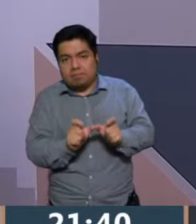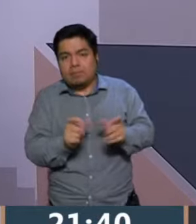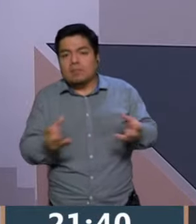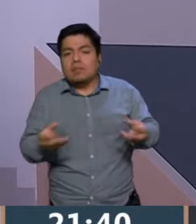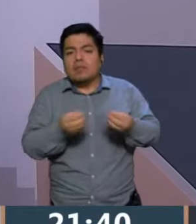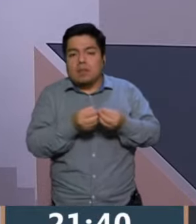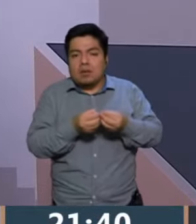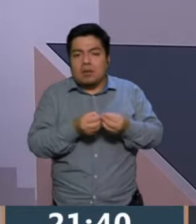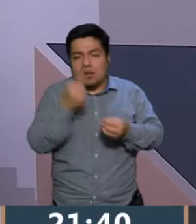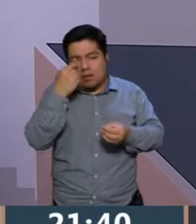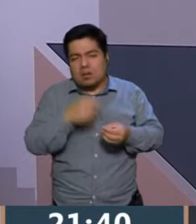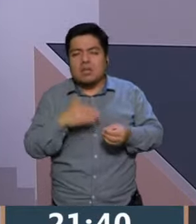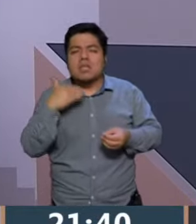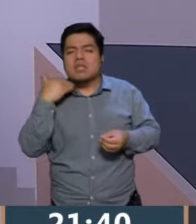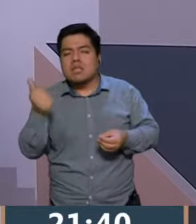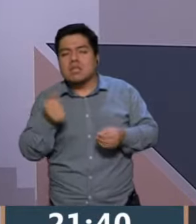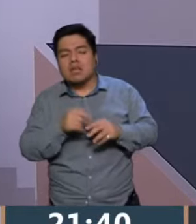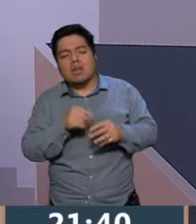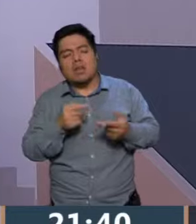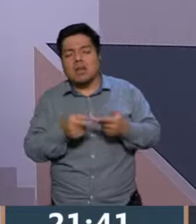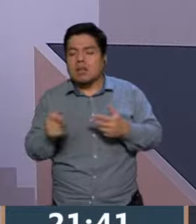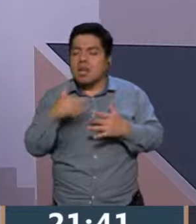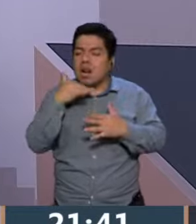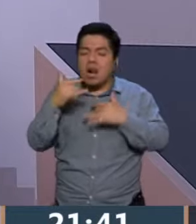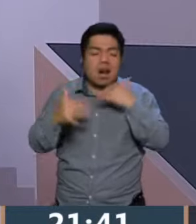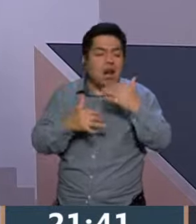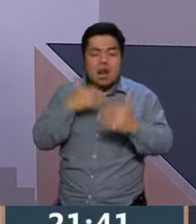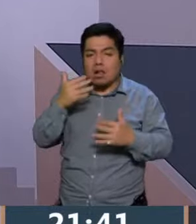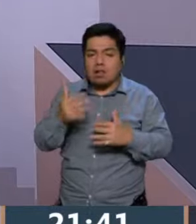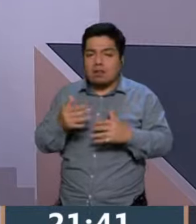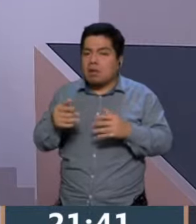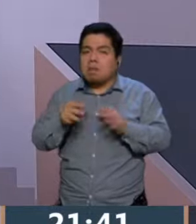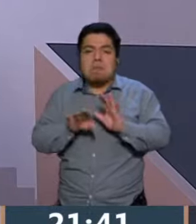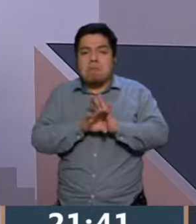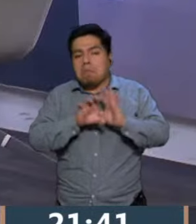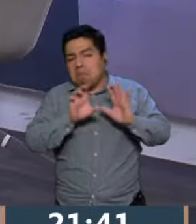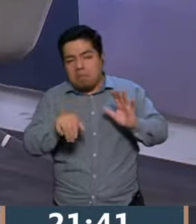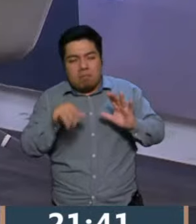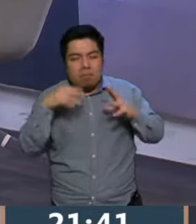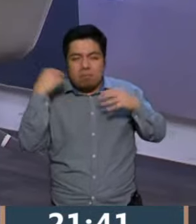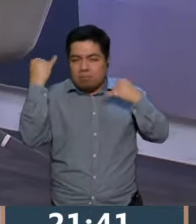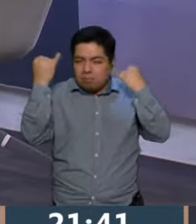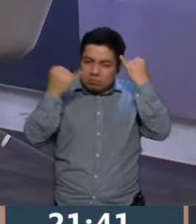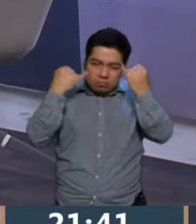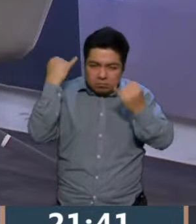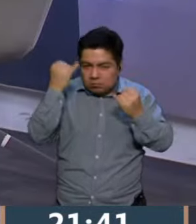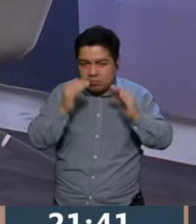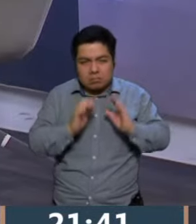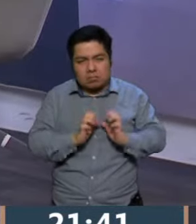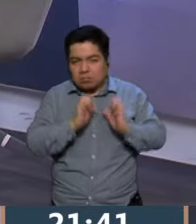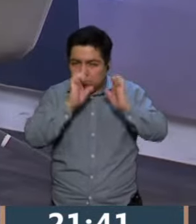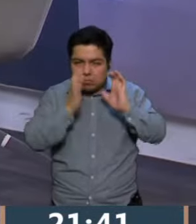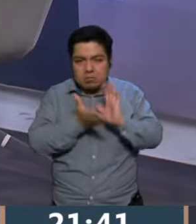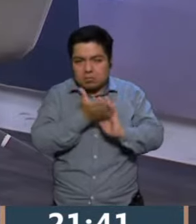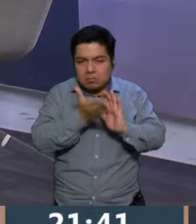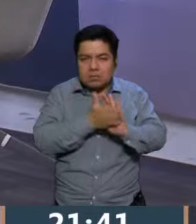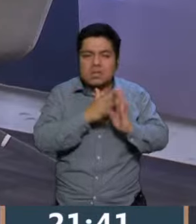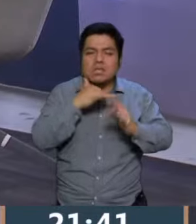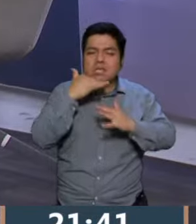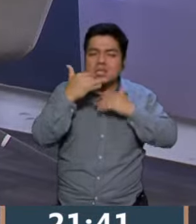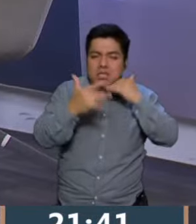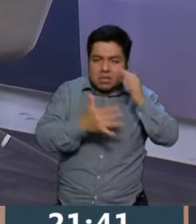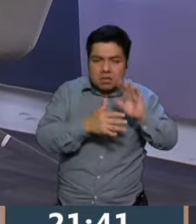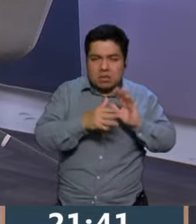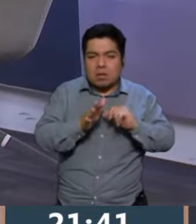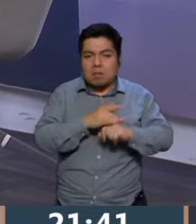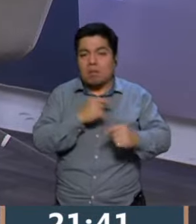vínculos de imputación de un delito de corrupción. Es decir, pueden generar con el imaginario del cártel inmobiliario, porque es algo que